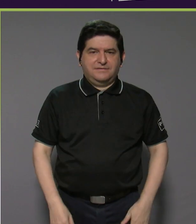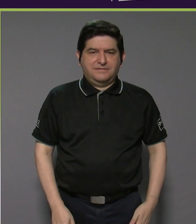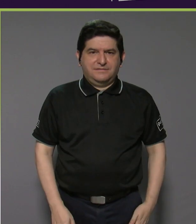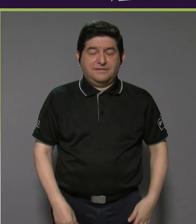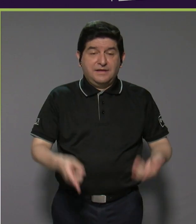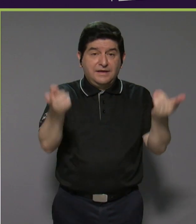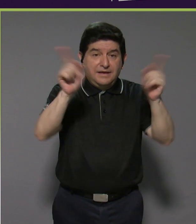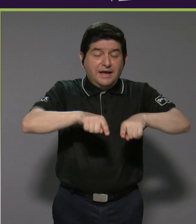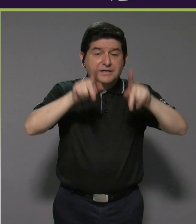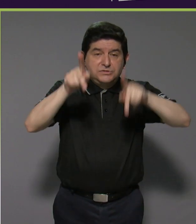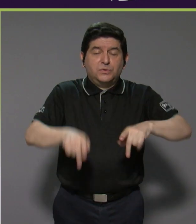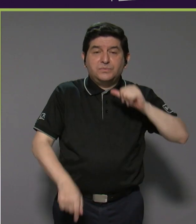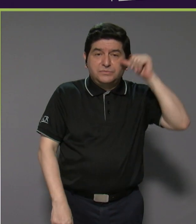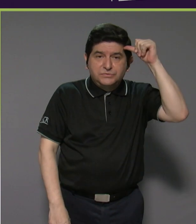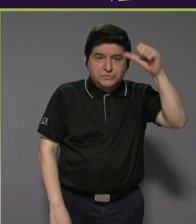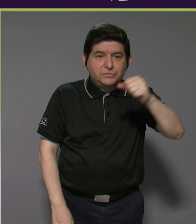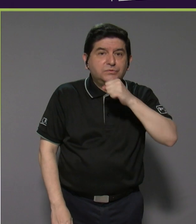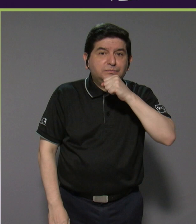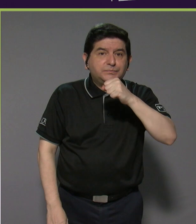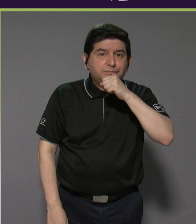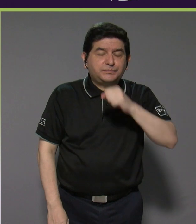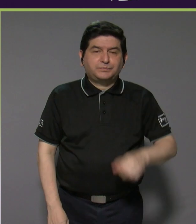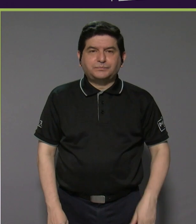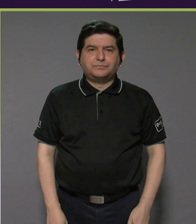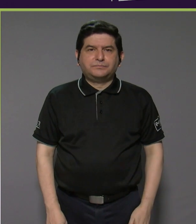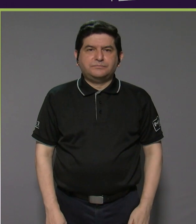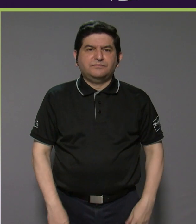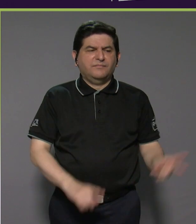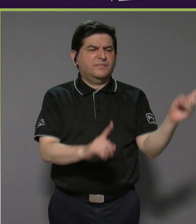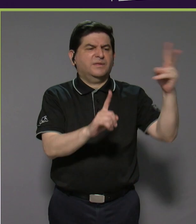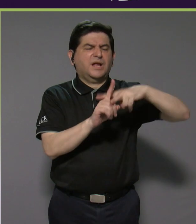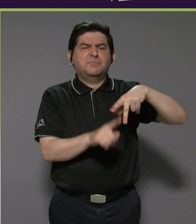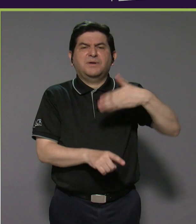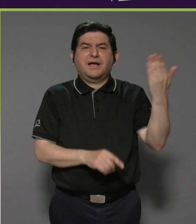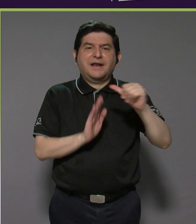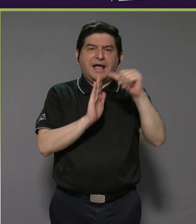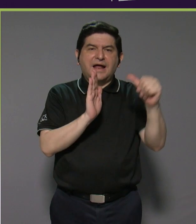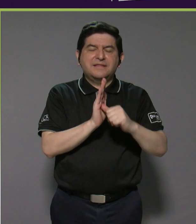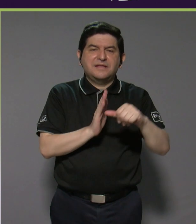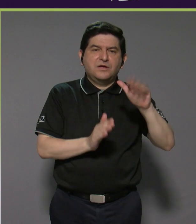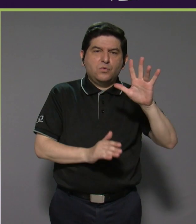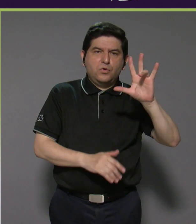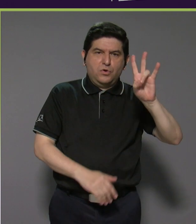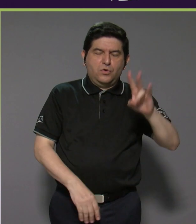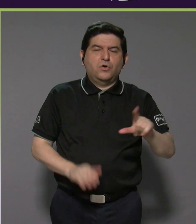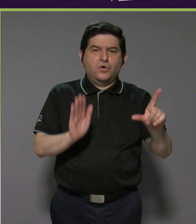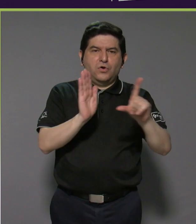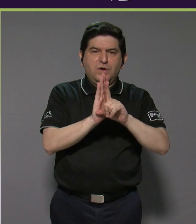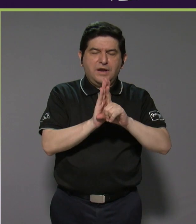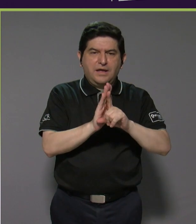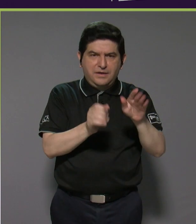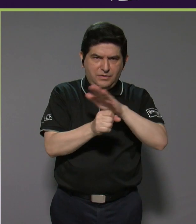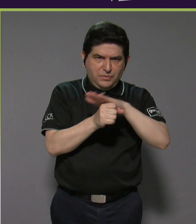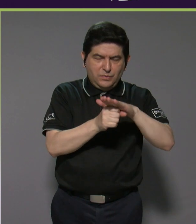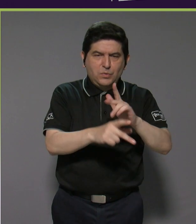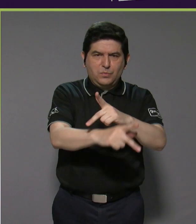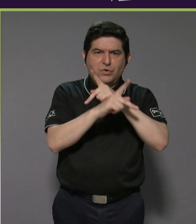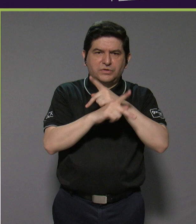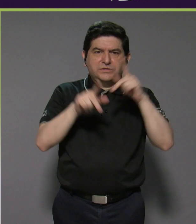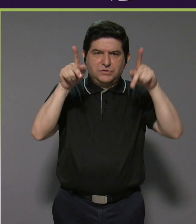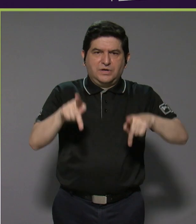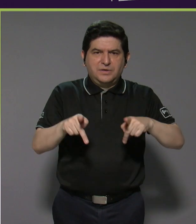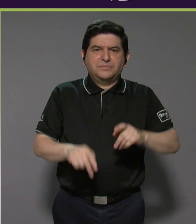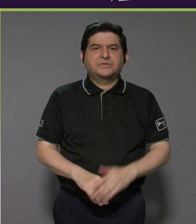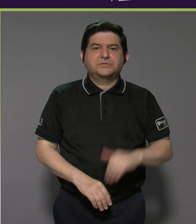caso de personas adultas mayores, lo que se aplica es el artículo 57 de la Ley Integral de Protección a la